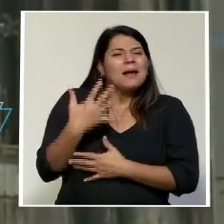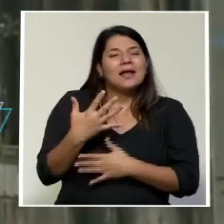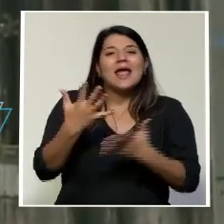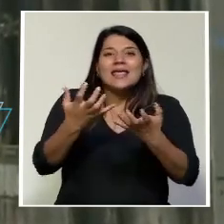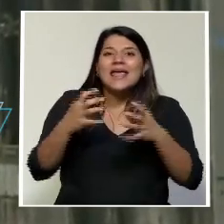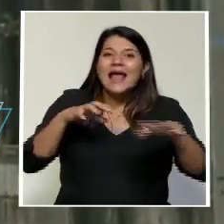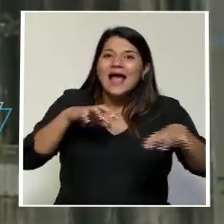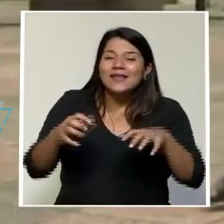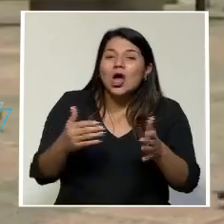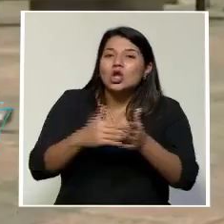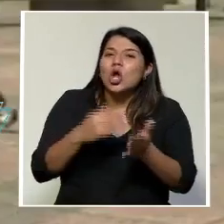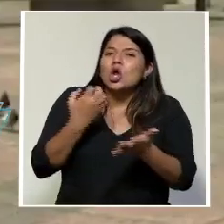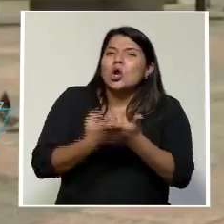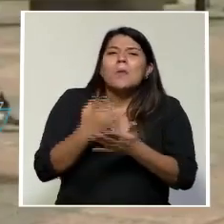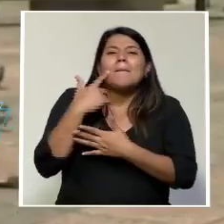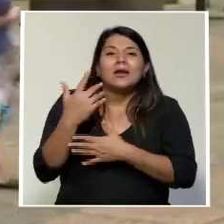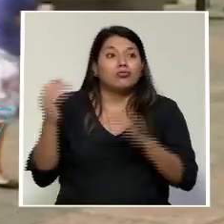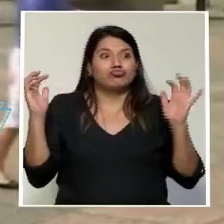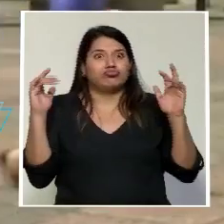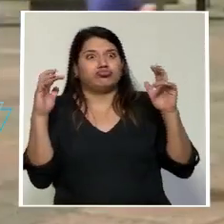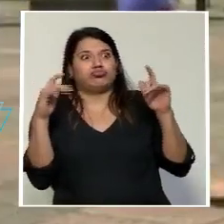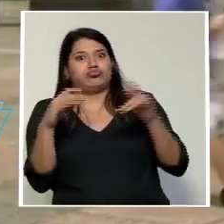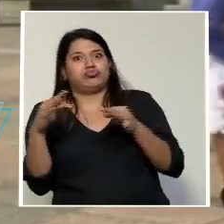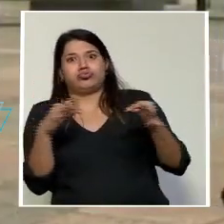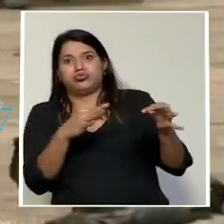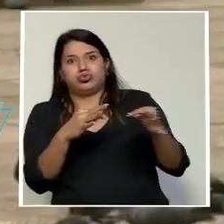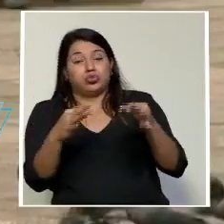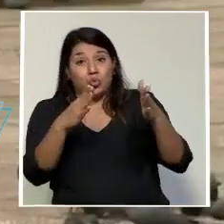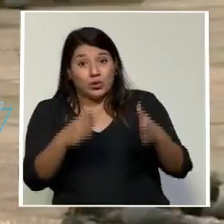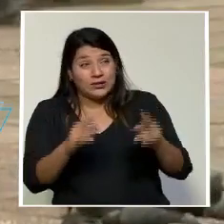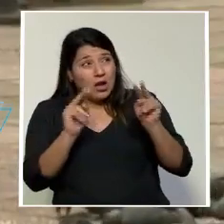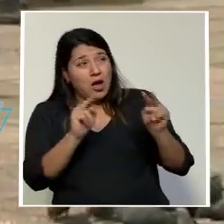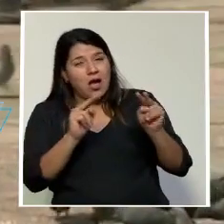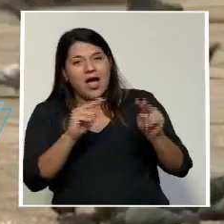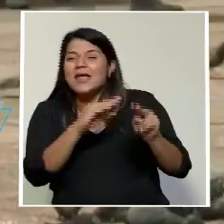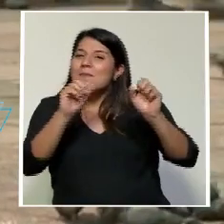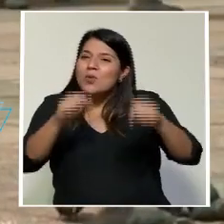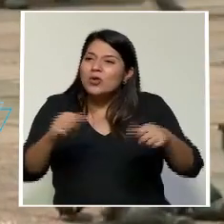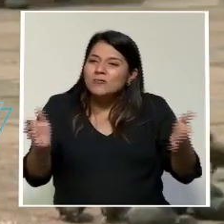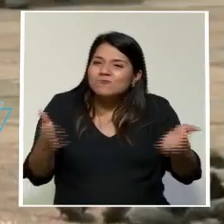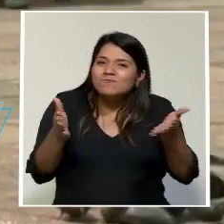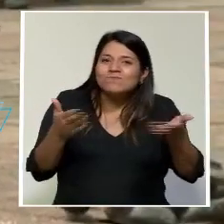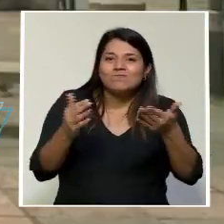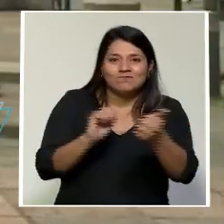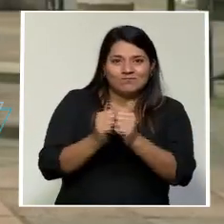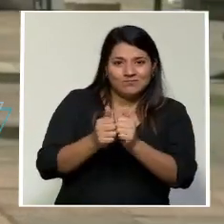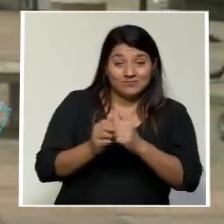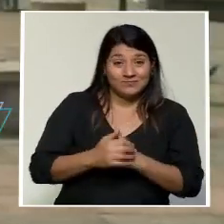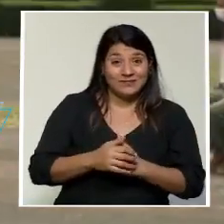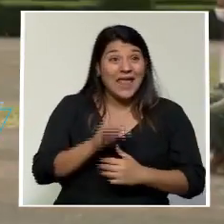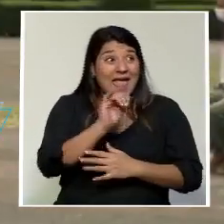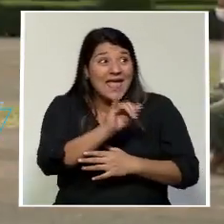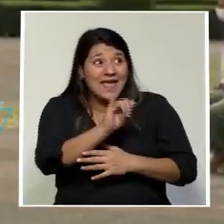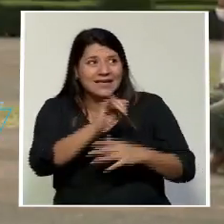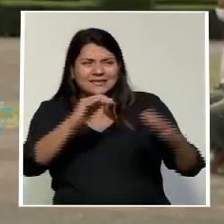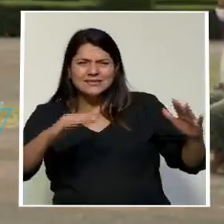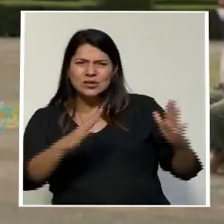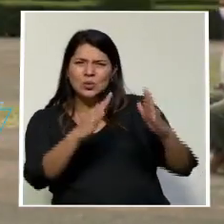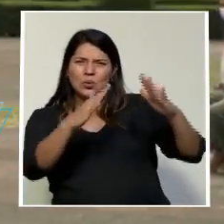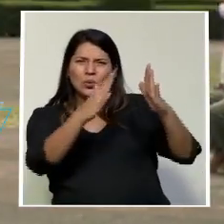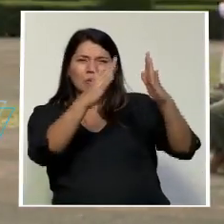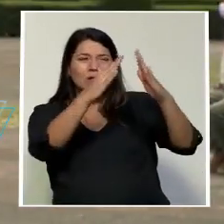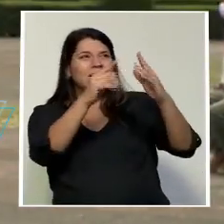economía, atraer el turismo en la región y fomentar la competitividad. Este monumento es una mirada al futuro, un